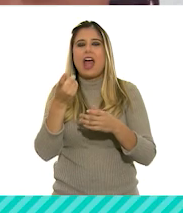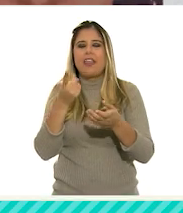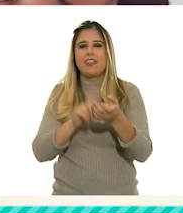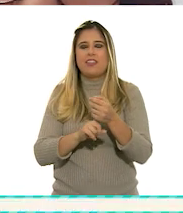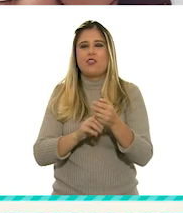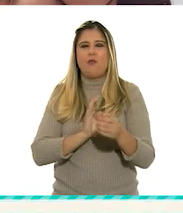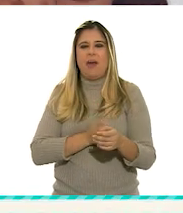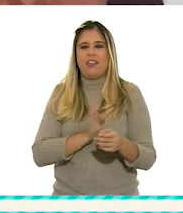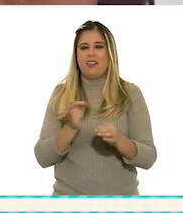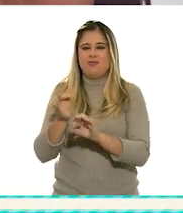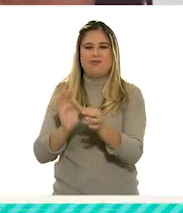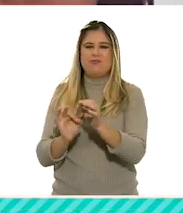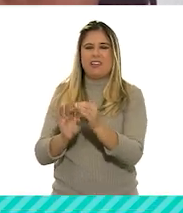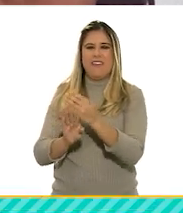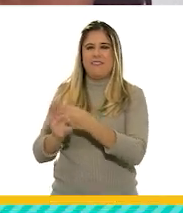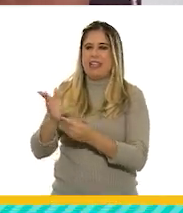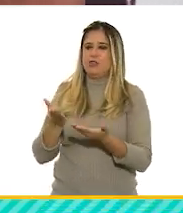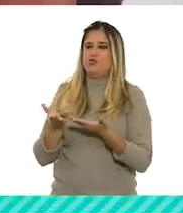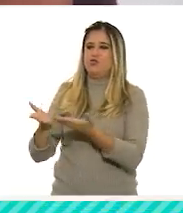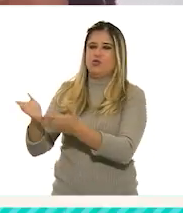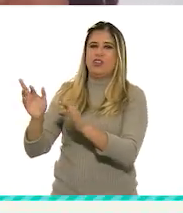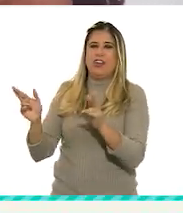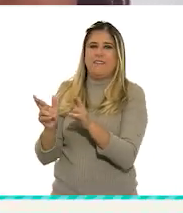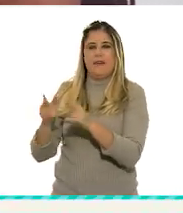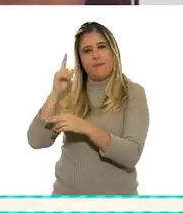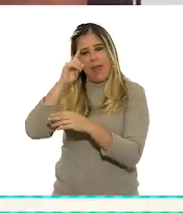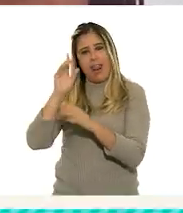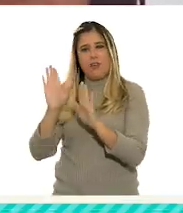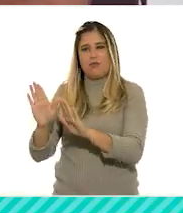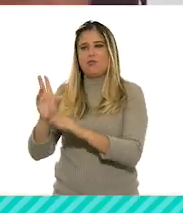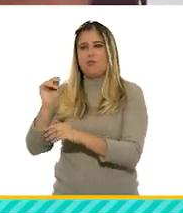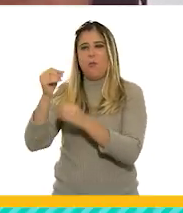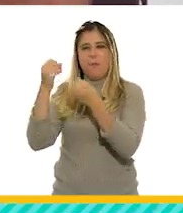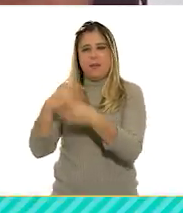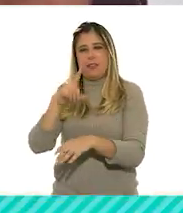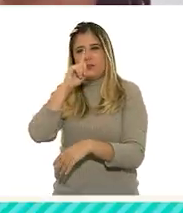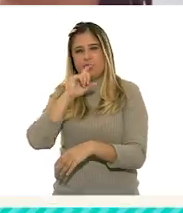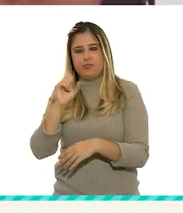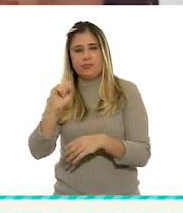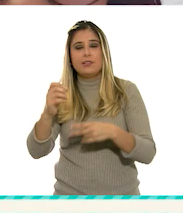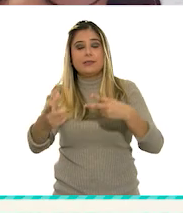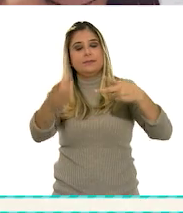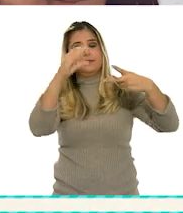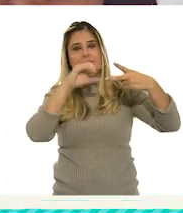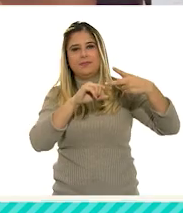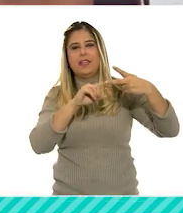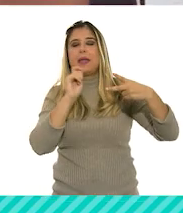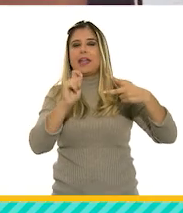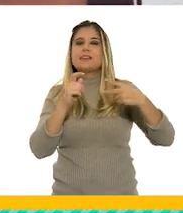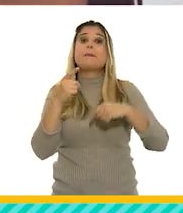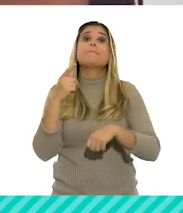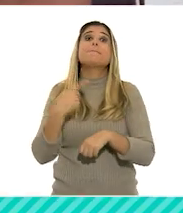microorganismos se reproduzcan. Enseguida tenemos la zona de peligro